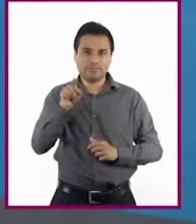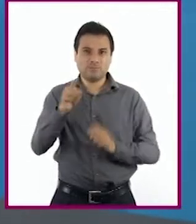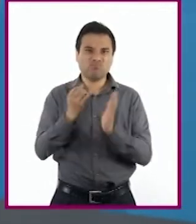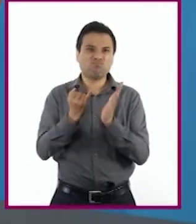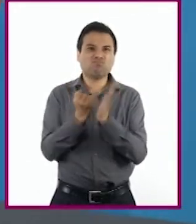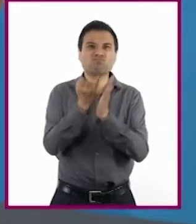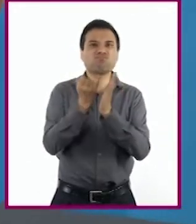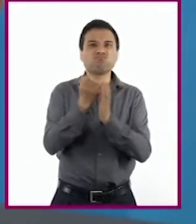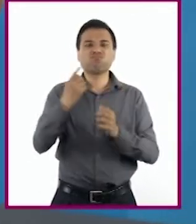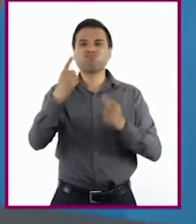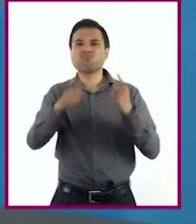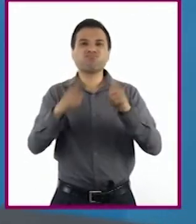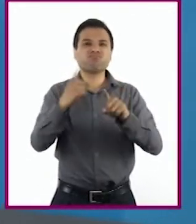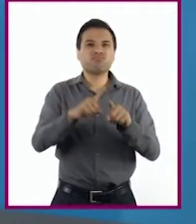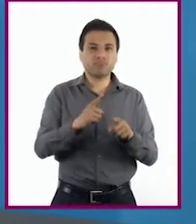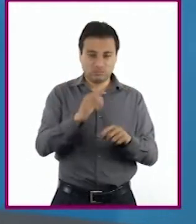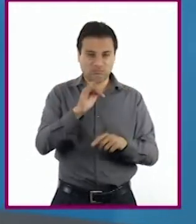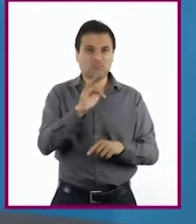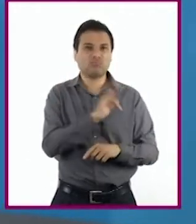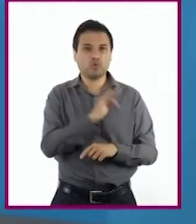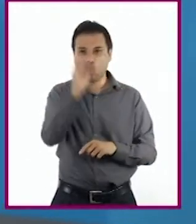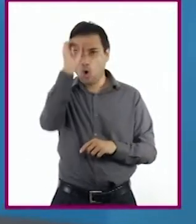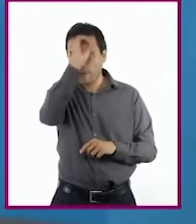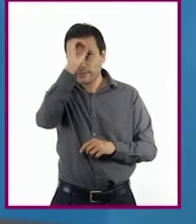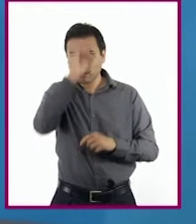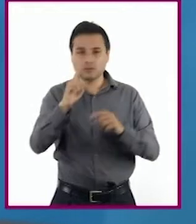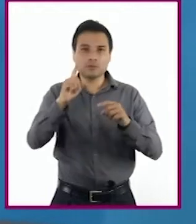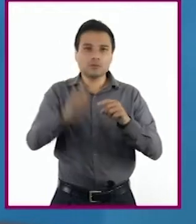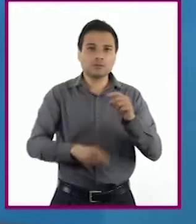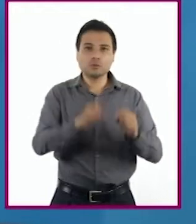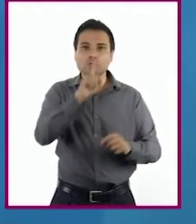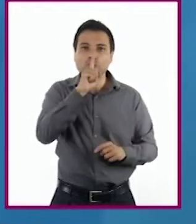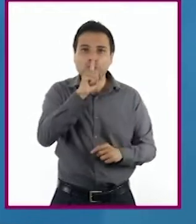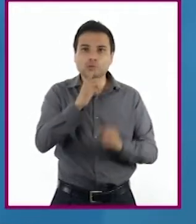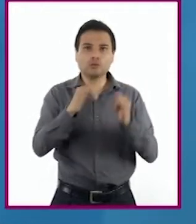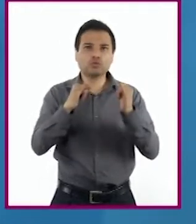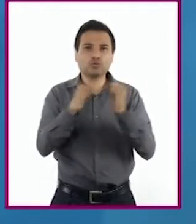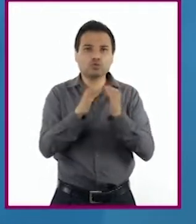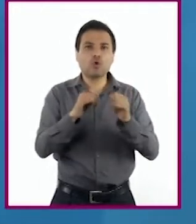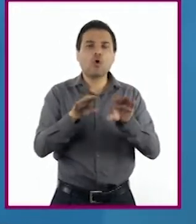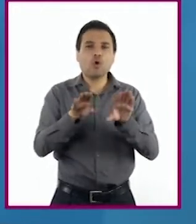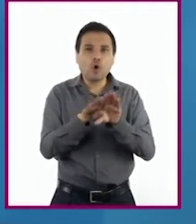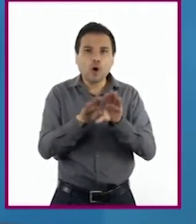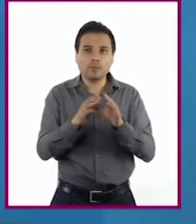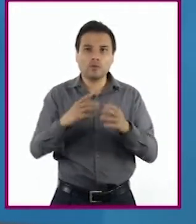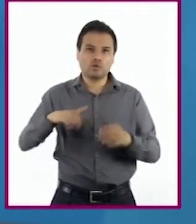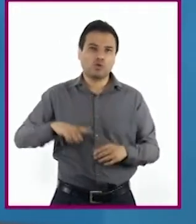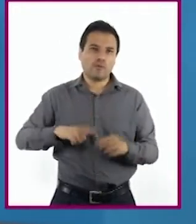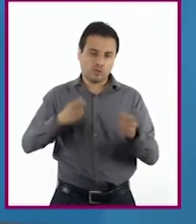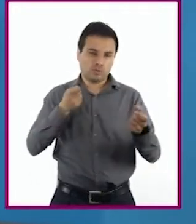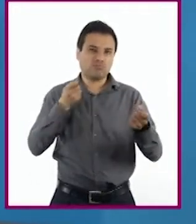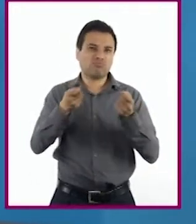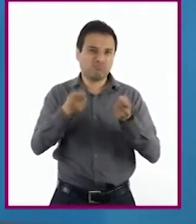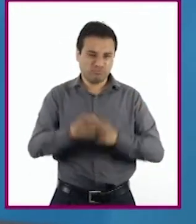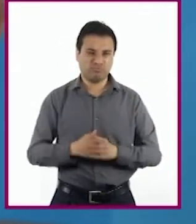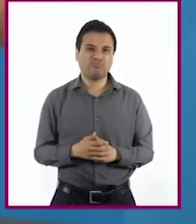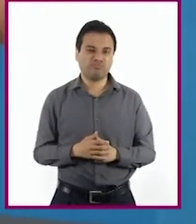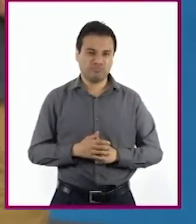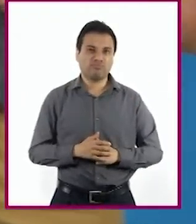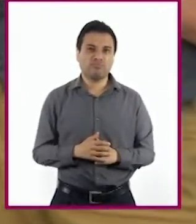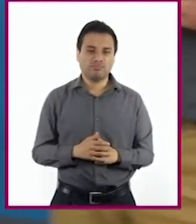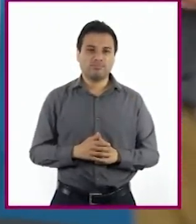sobre lo que pueden o no opinar, sobre cómo se conducen las instituciones, sus objetivos y las políticas que se llevan a